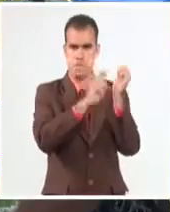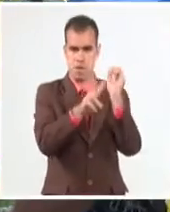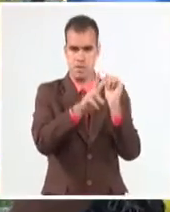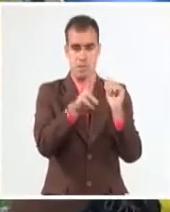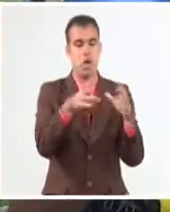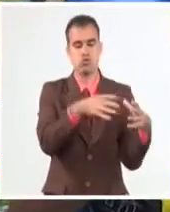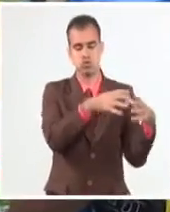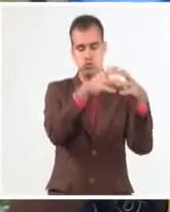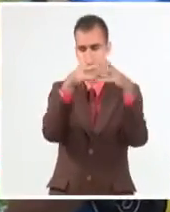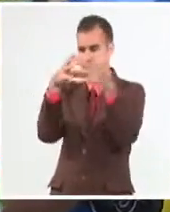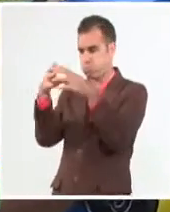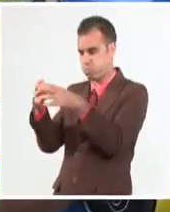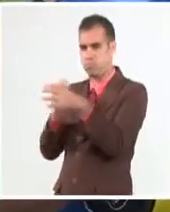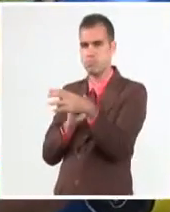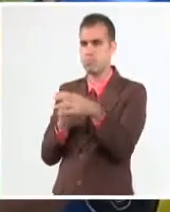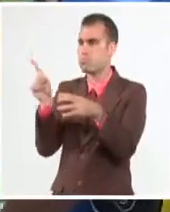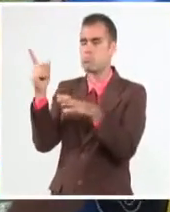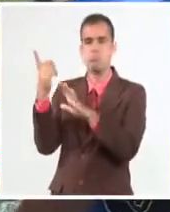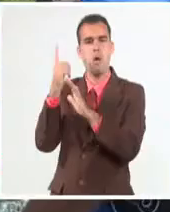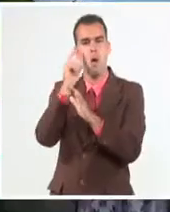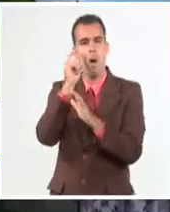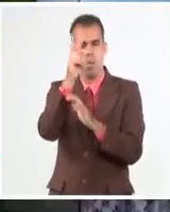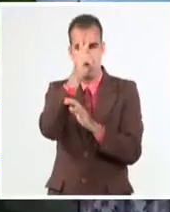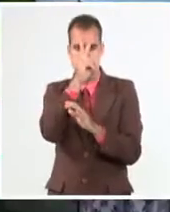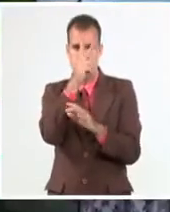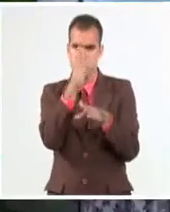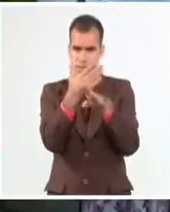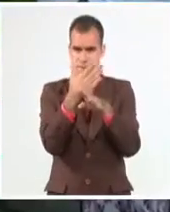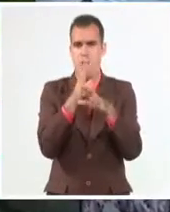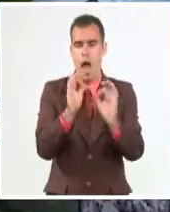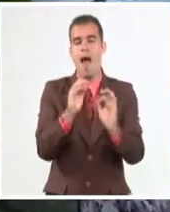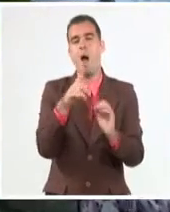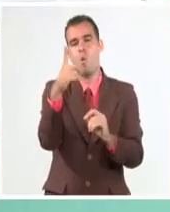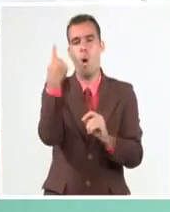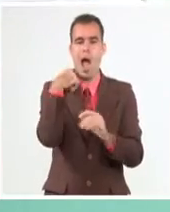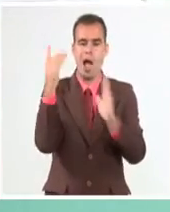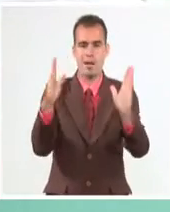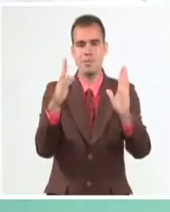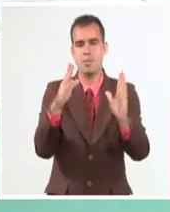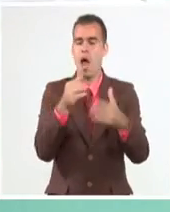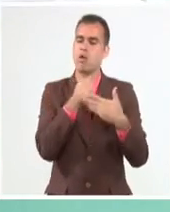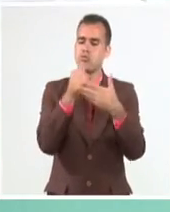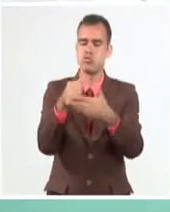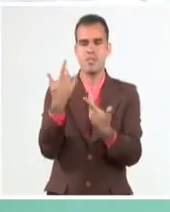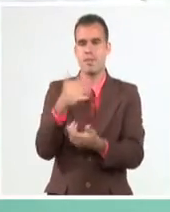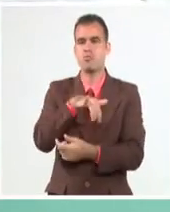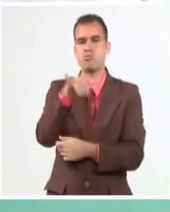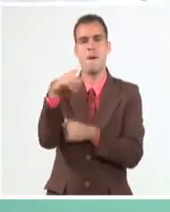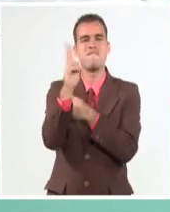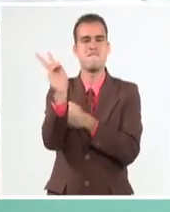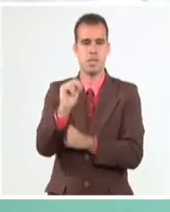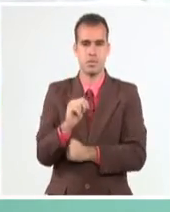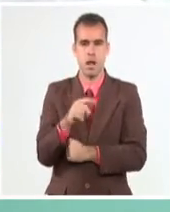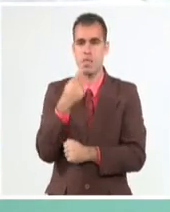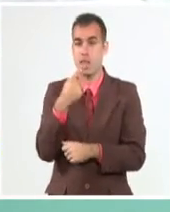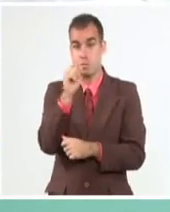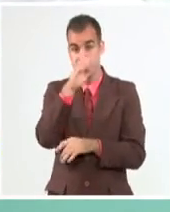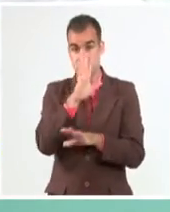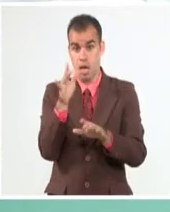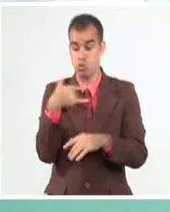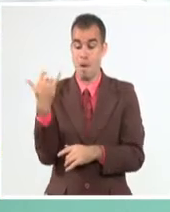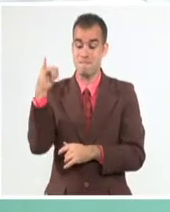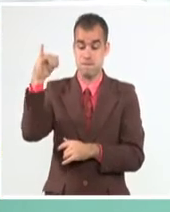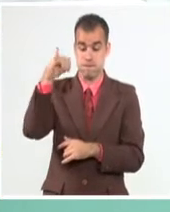luego de casi un año de misión en venezuela y ahora continúan la labor envuelta abajo ha sido salir de venezuela para venir a nuestro propio país